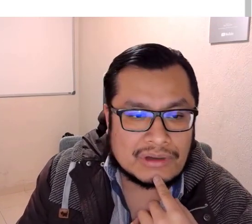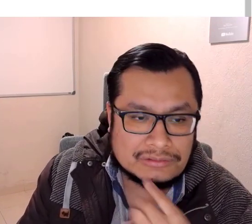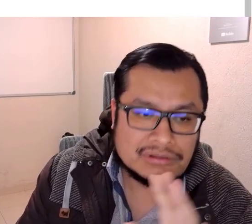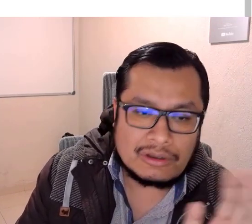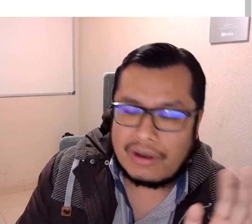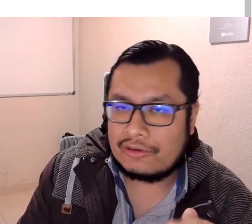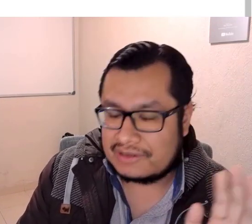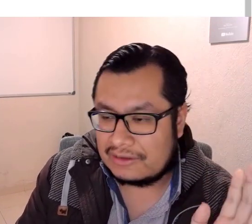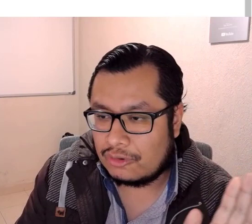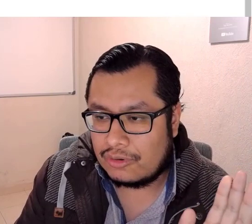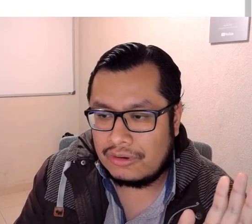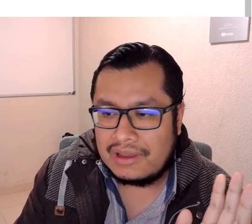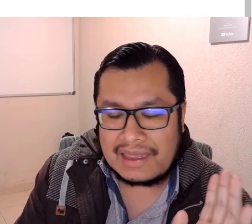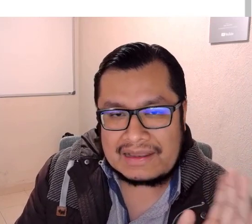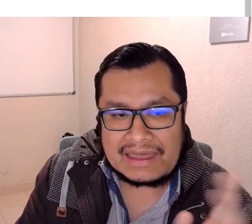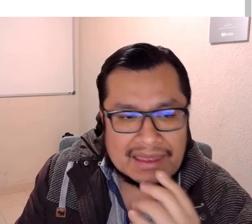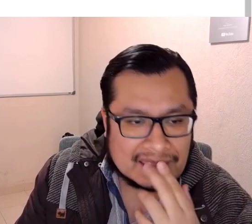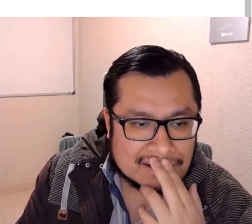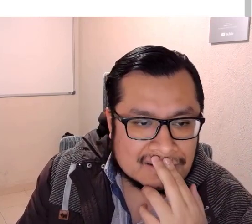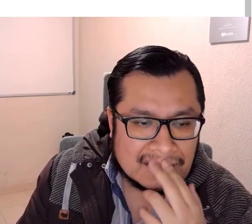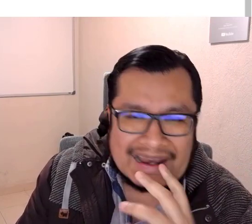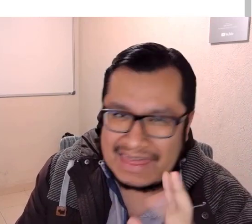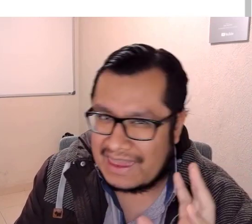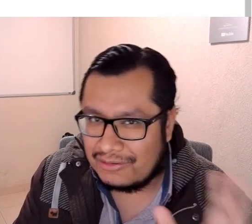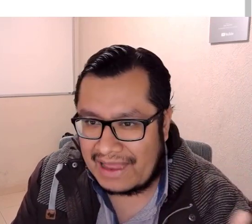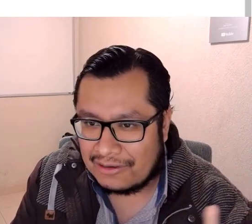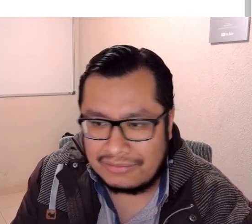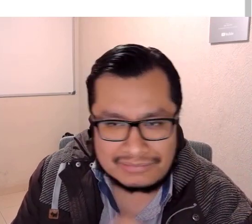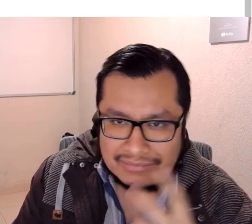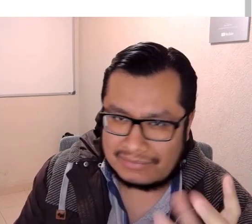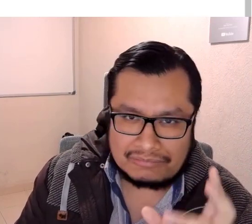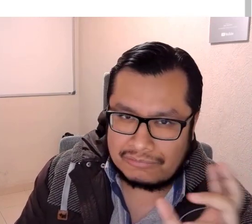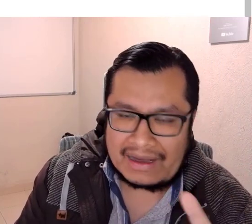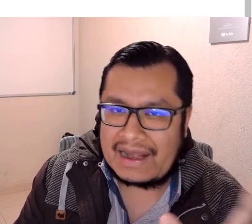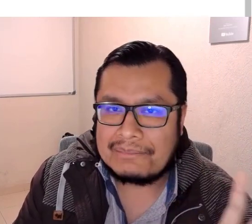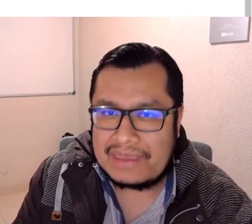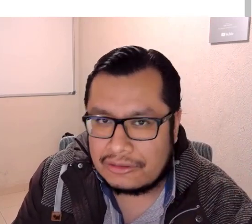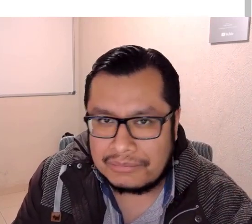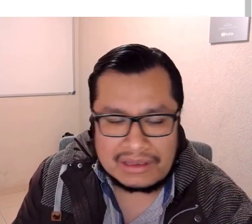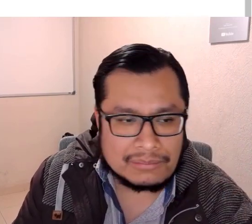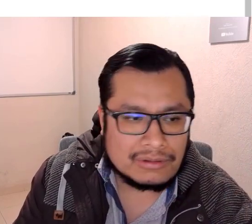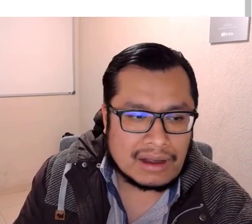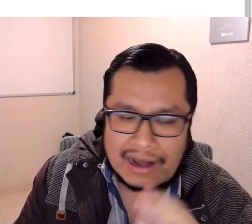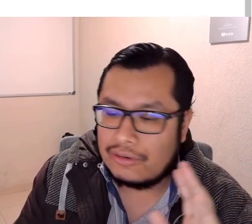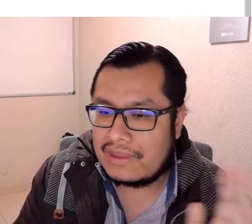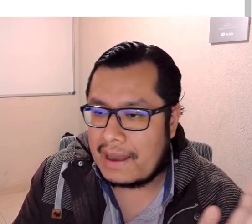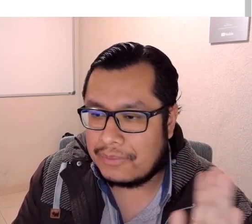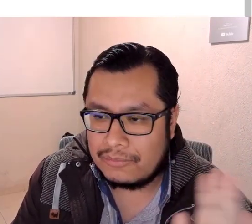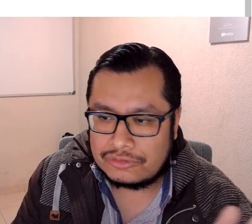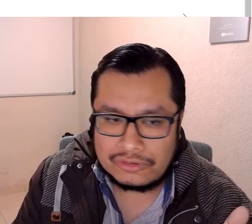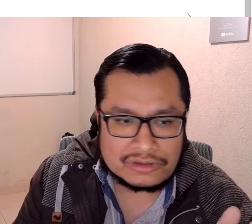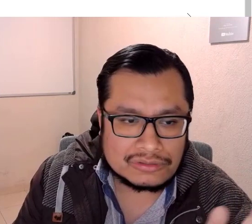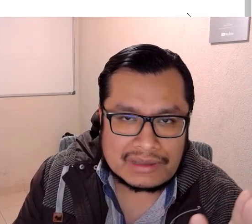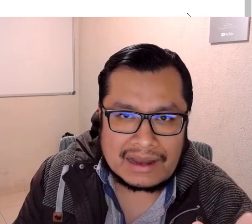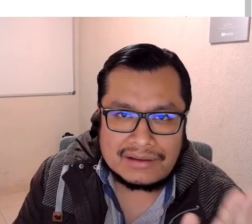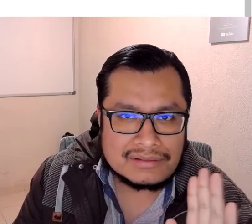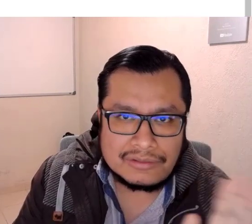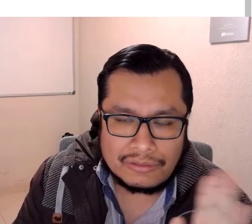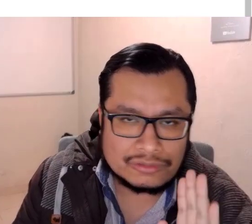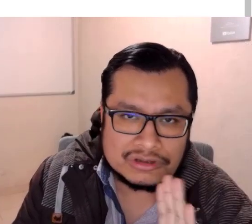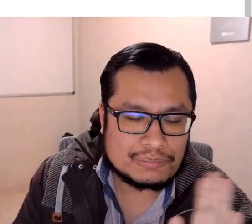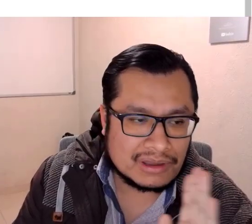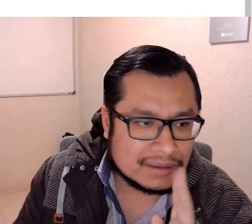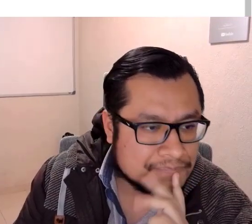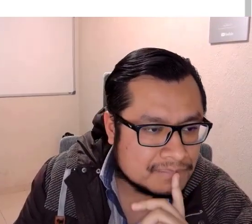secretaria de educación digo a los que les tocó el día de ayer le dijeron algo un reglamento mínimo algo de la promoción horizontal